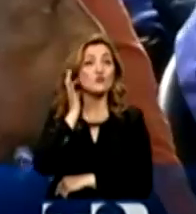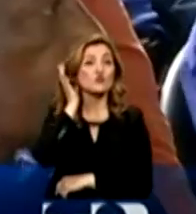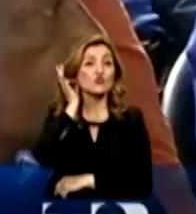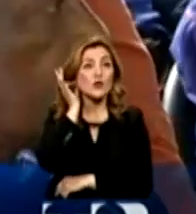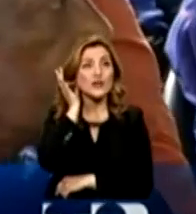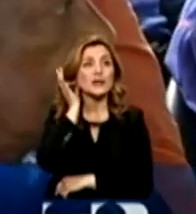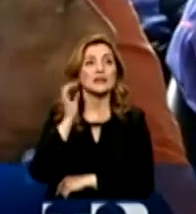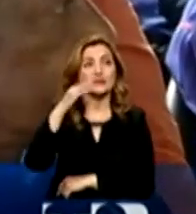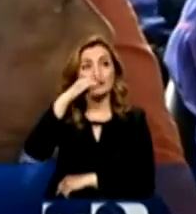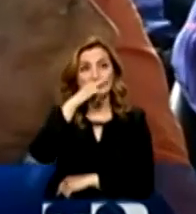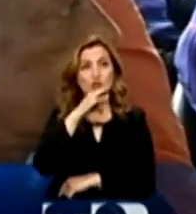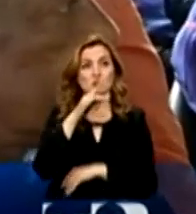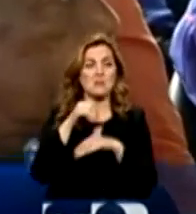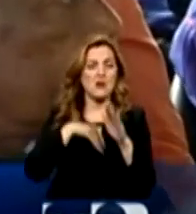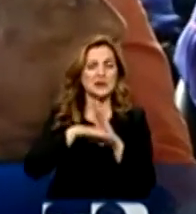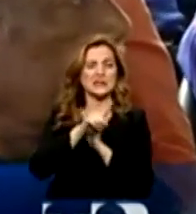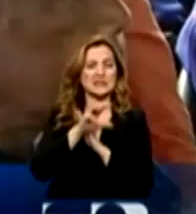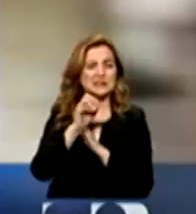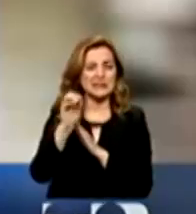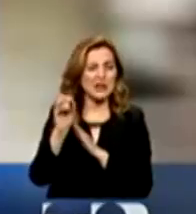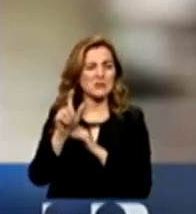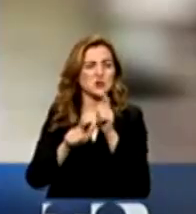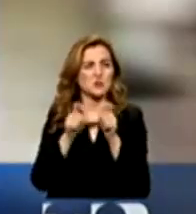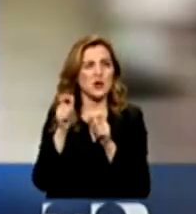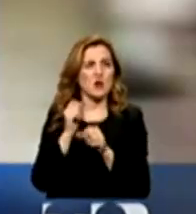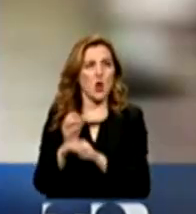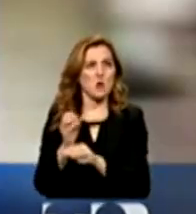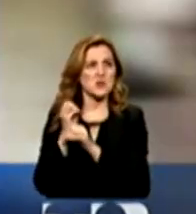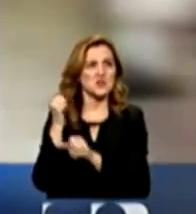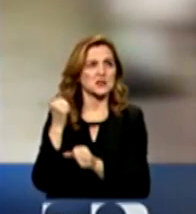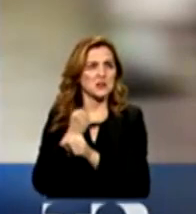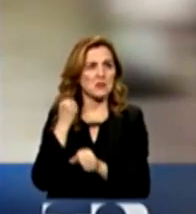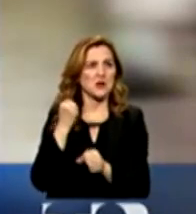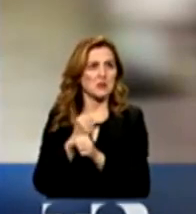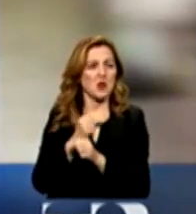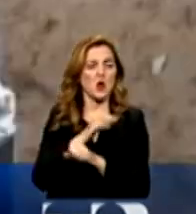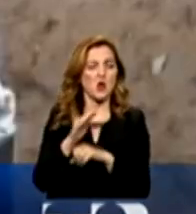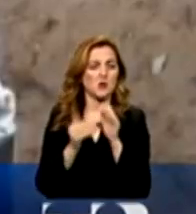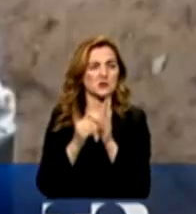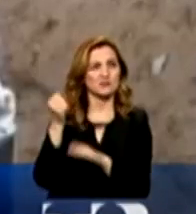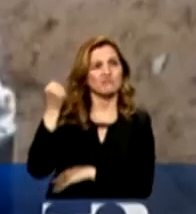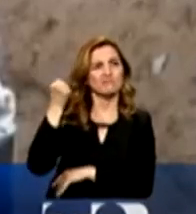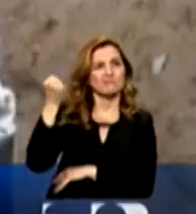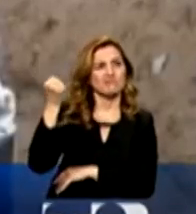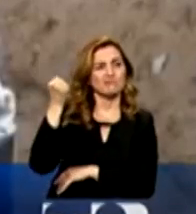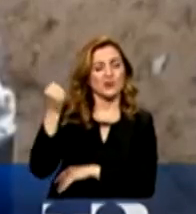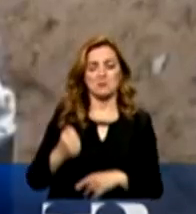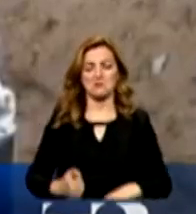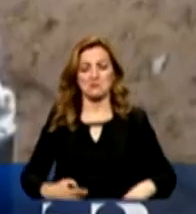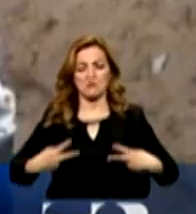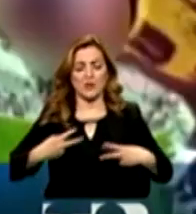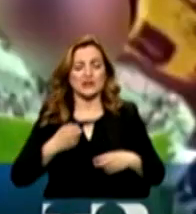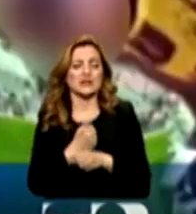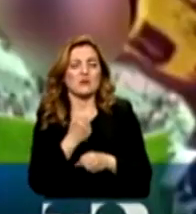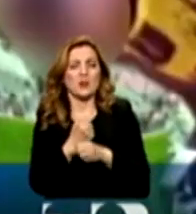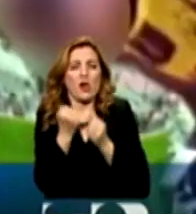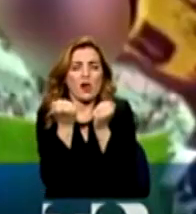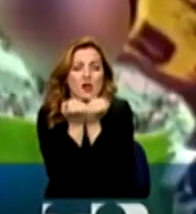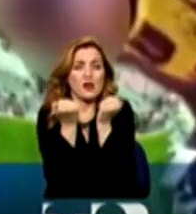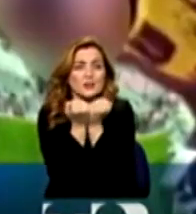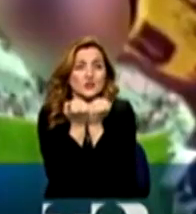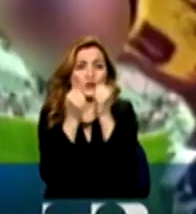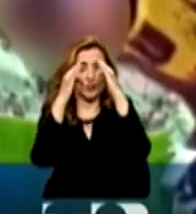e incluso niños son explotados laboralmente e incluso se les viola sus derechos al vivir y trabajar hacinados